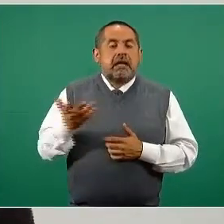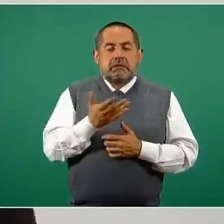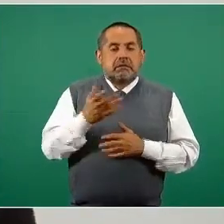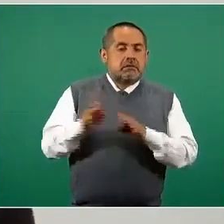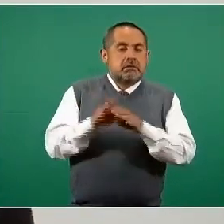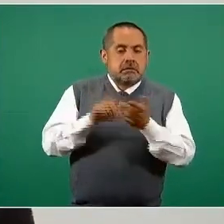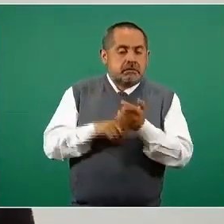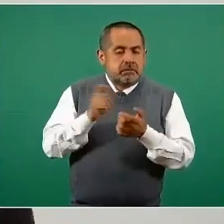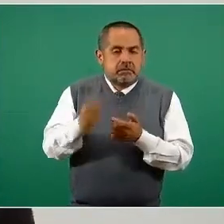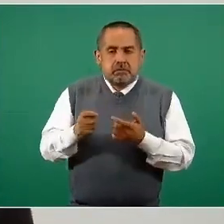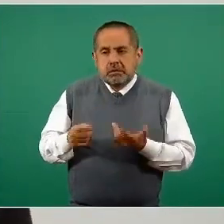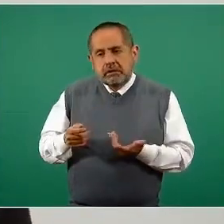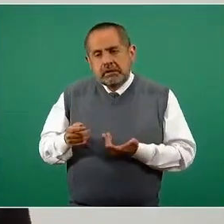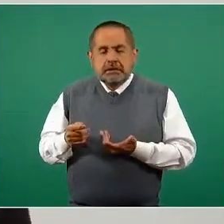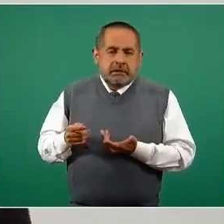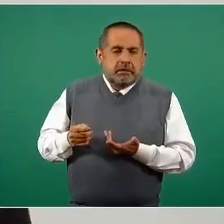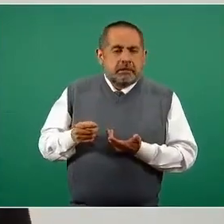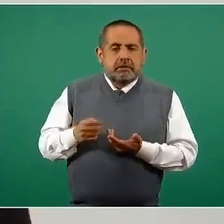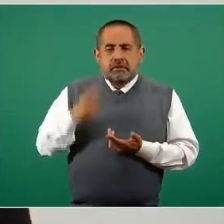observando, y esto han sido